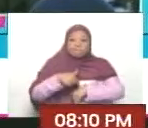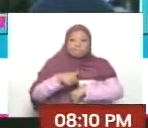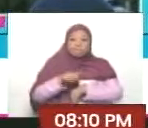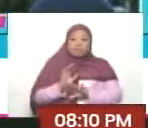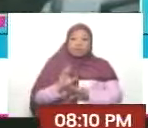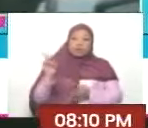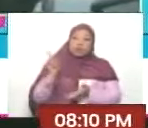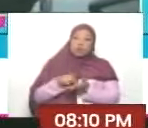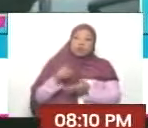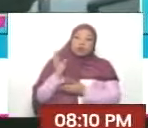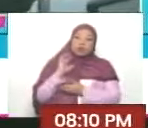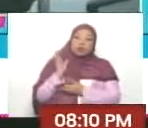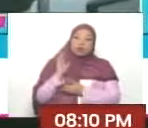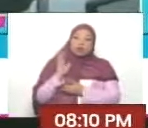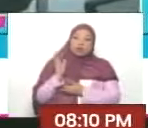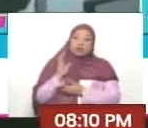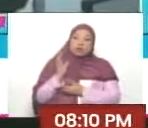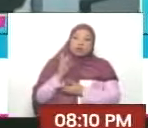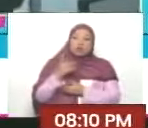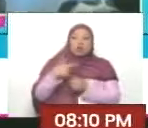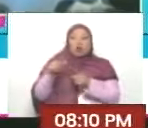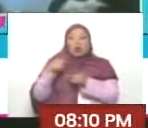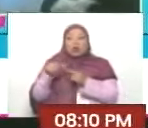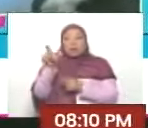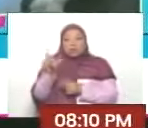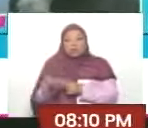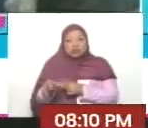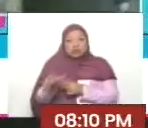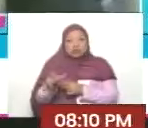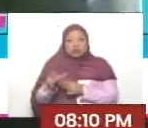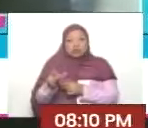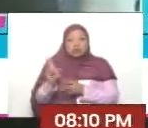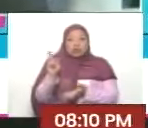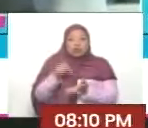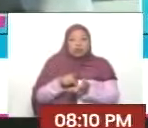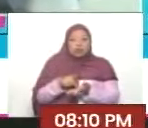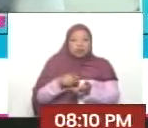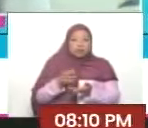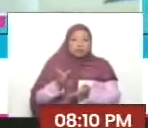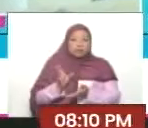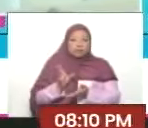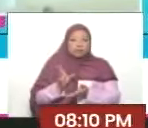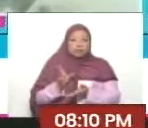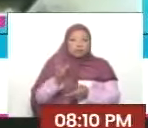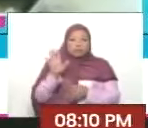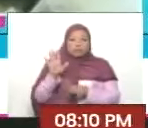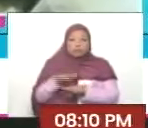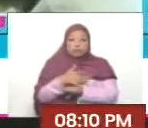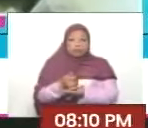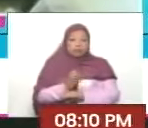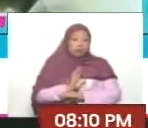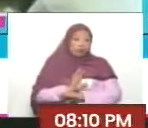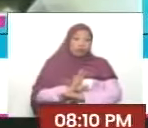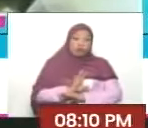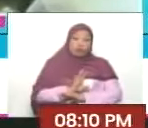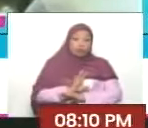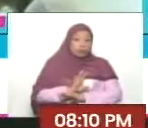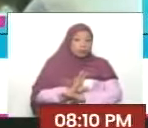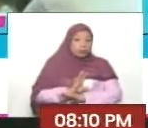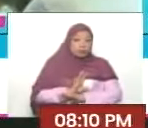plenaria, habían tenido que darle la palabra a otros porque yo no estaba ahí. No fue mi culpa.